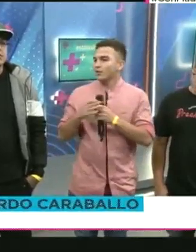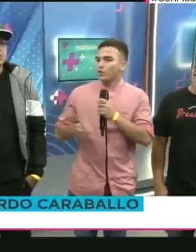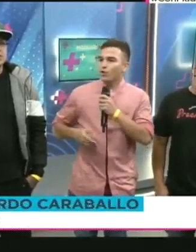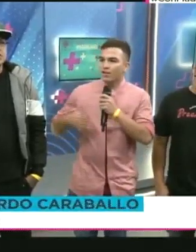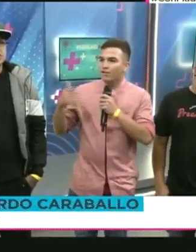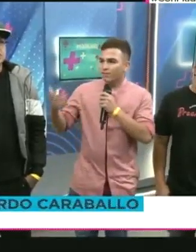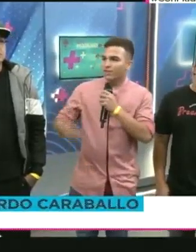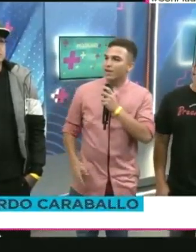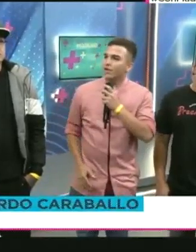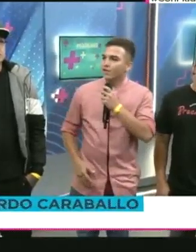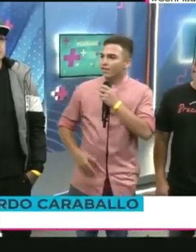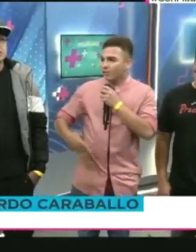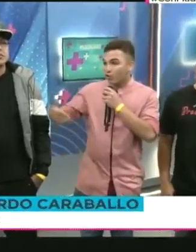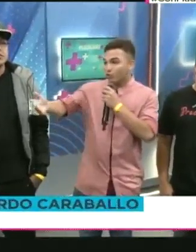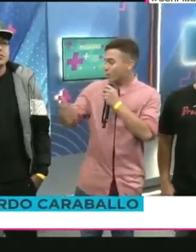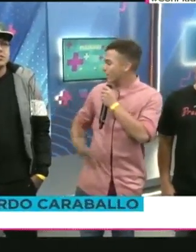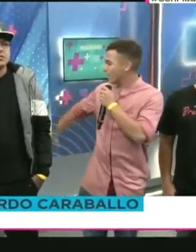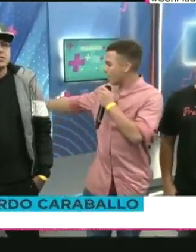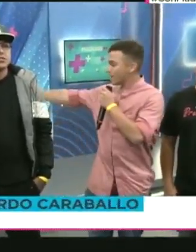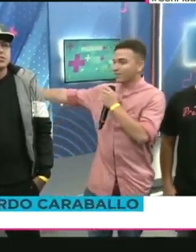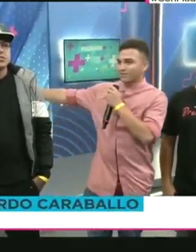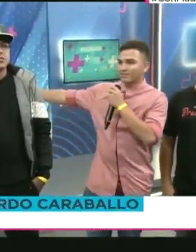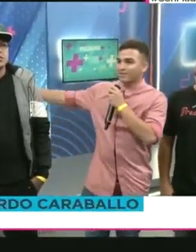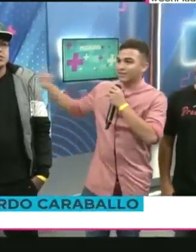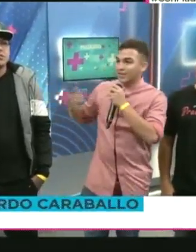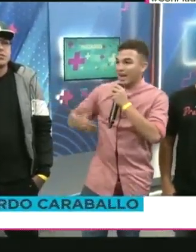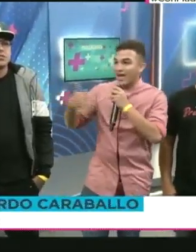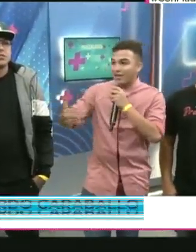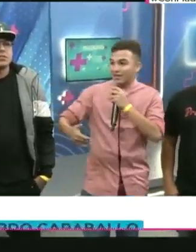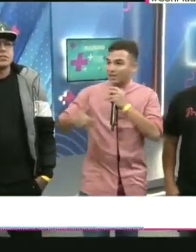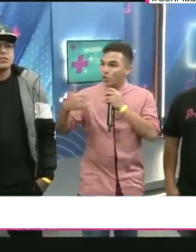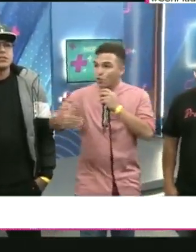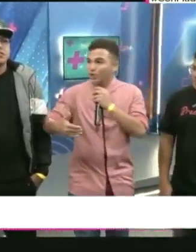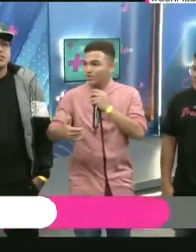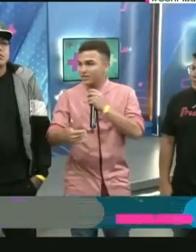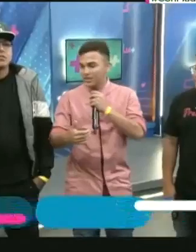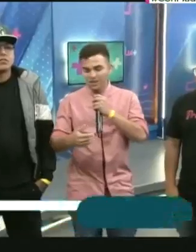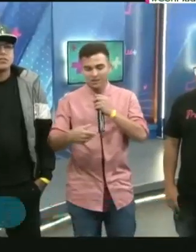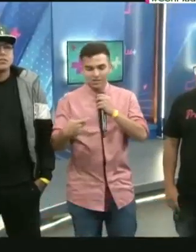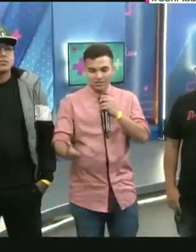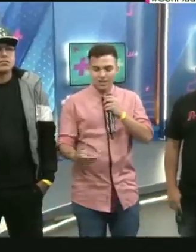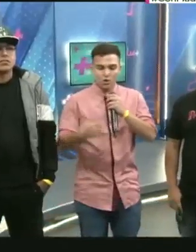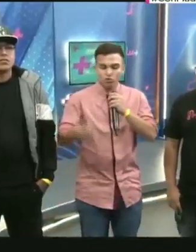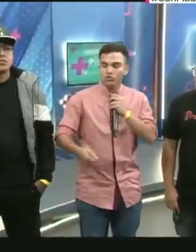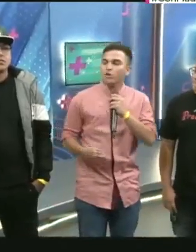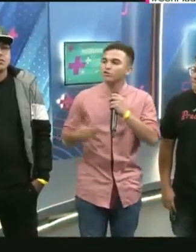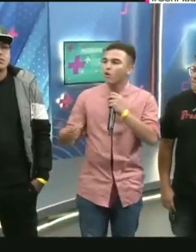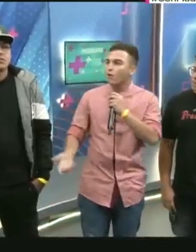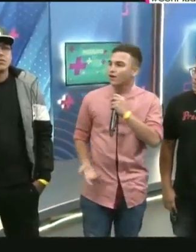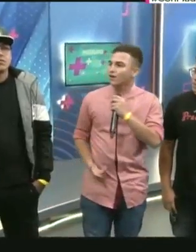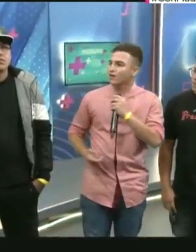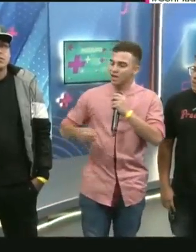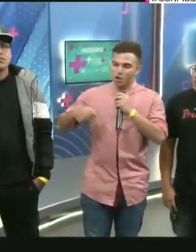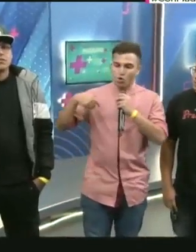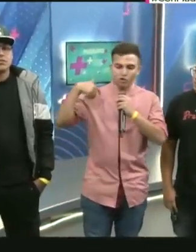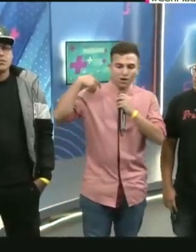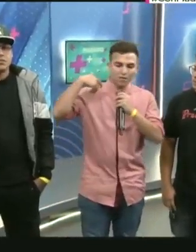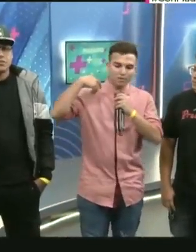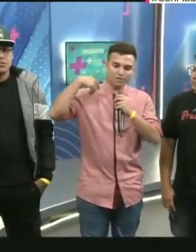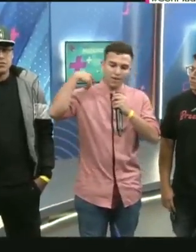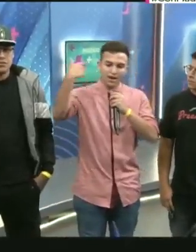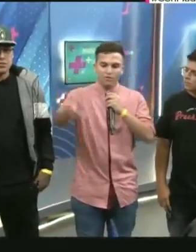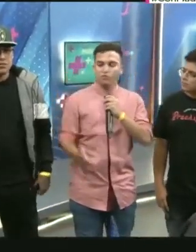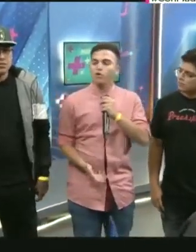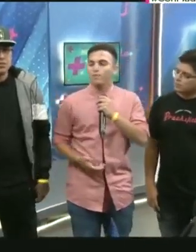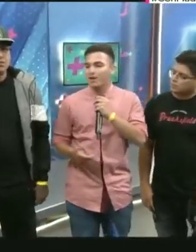encargamos más que todo de defender la verdad de lo que usted ahí cada lunes dice, anuncia cosas buenas,